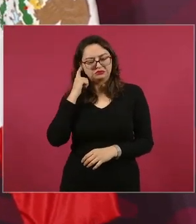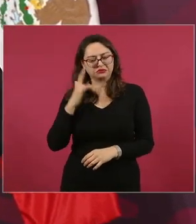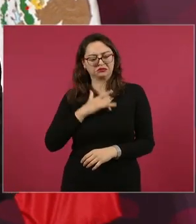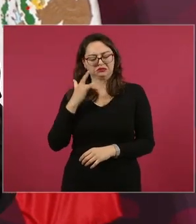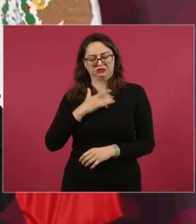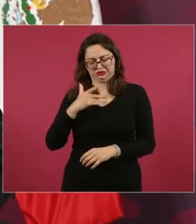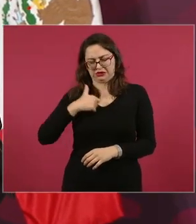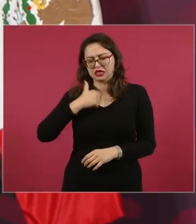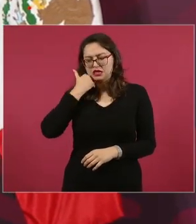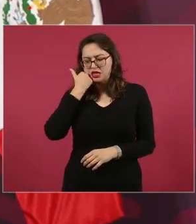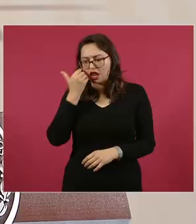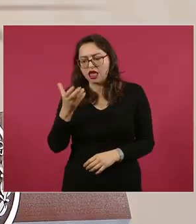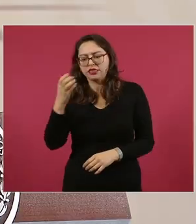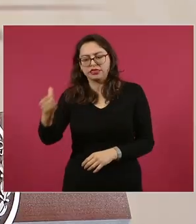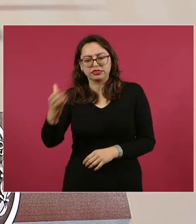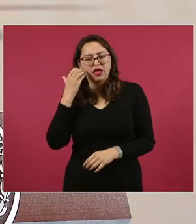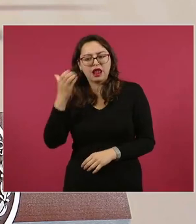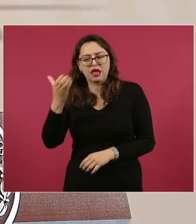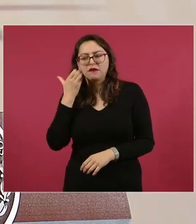delegaciones,